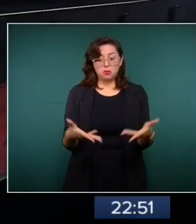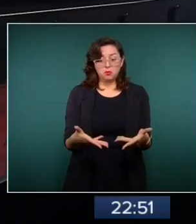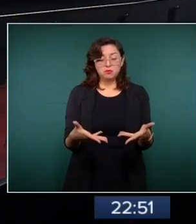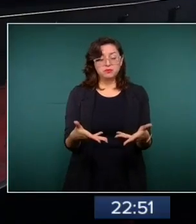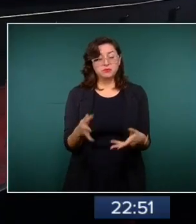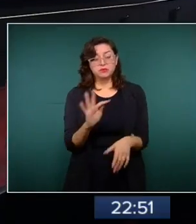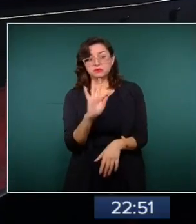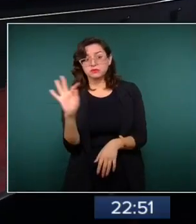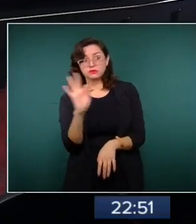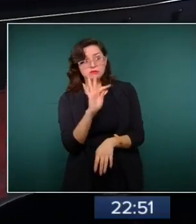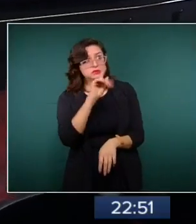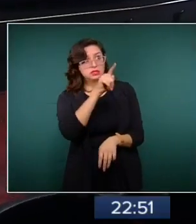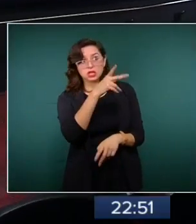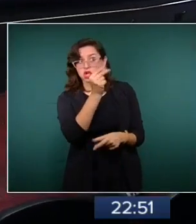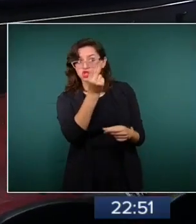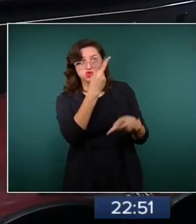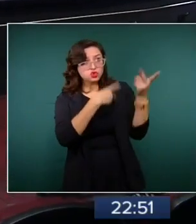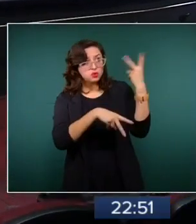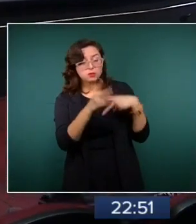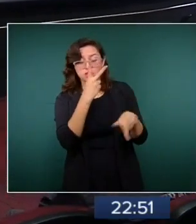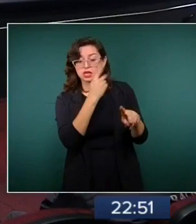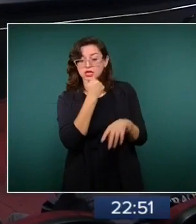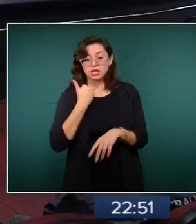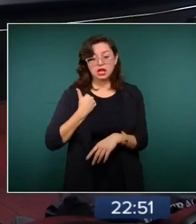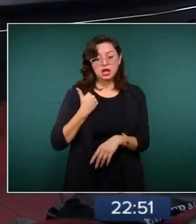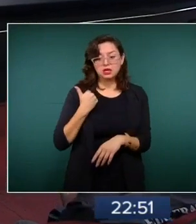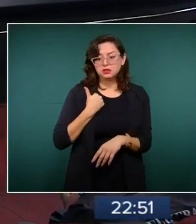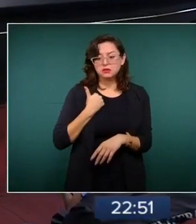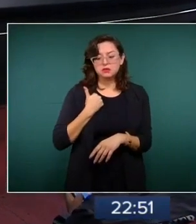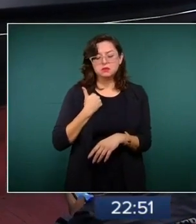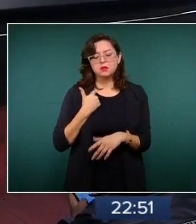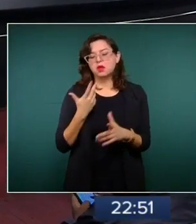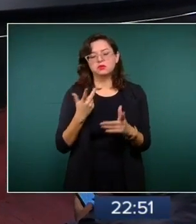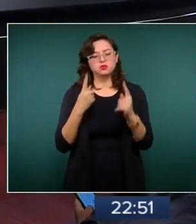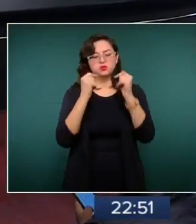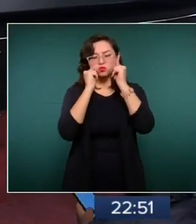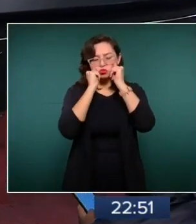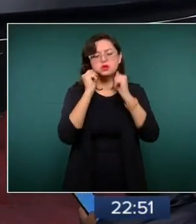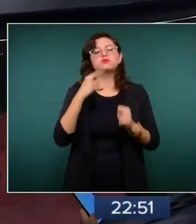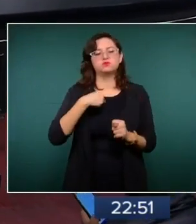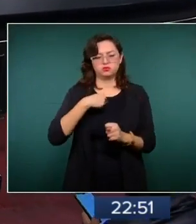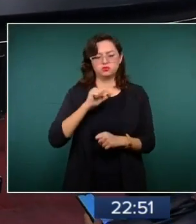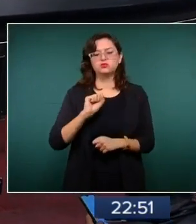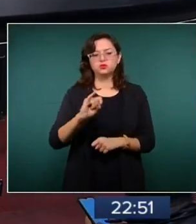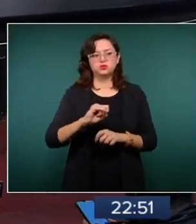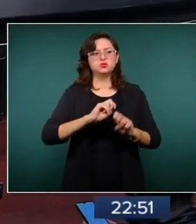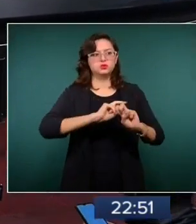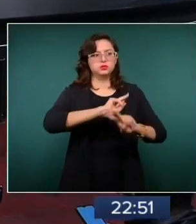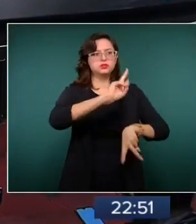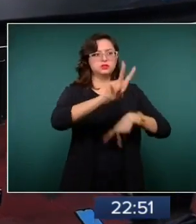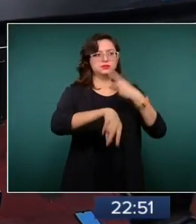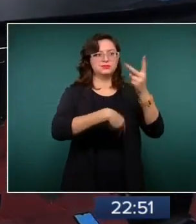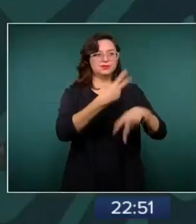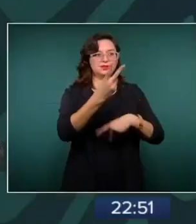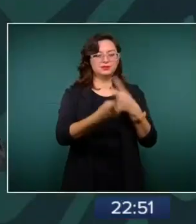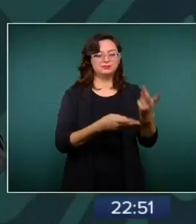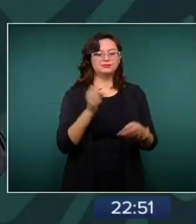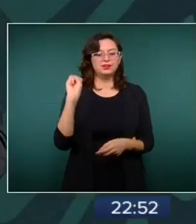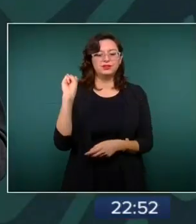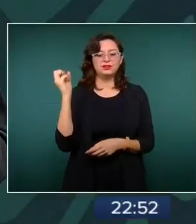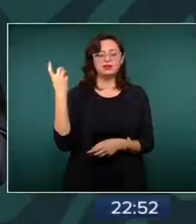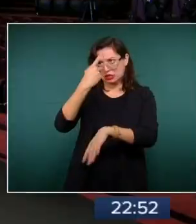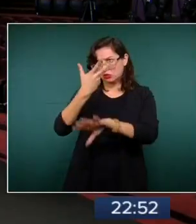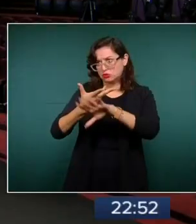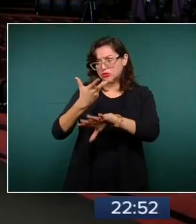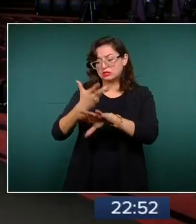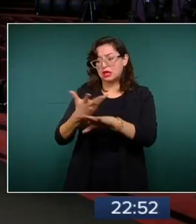la decisión de irse a washington a entrevistarme con el